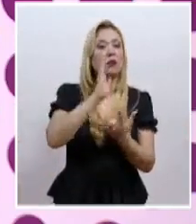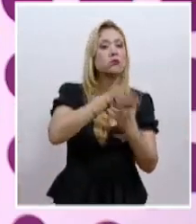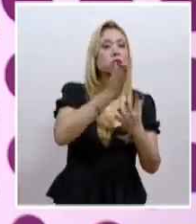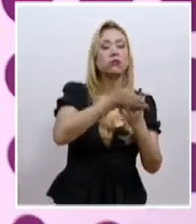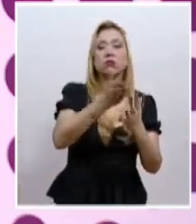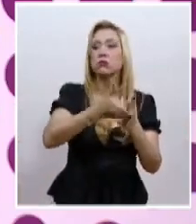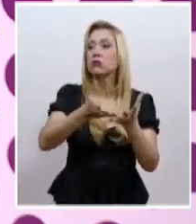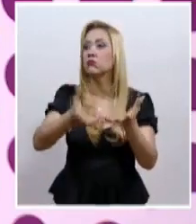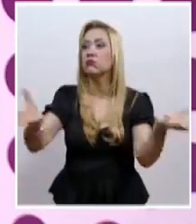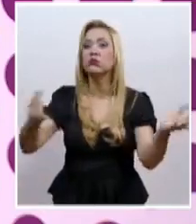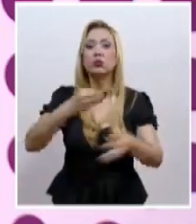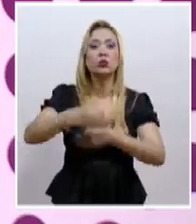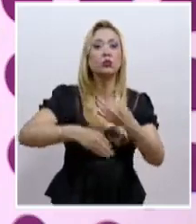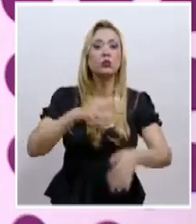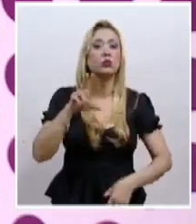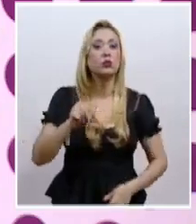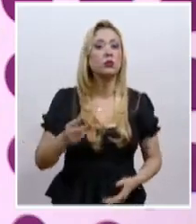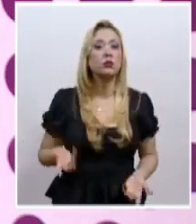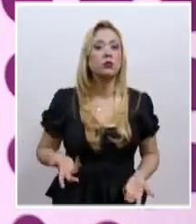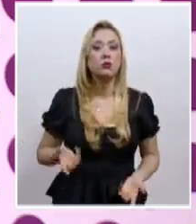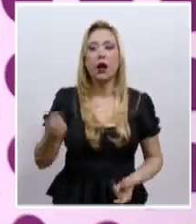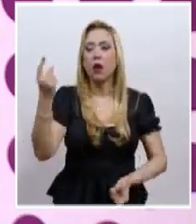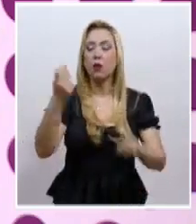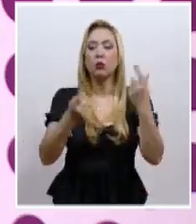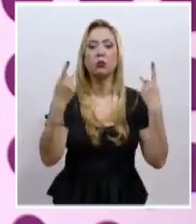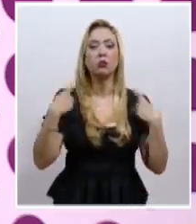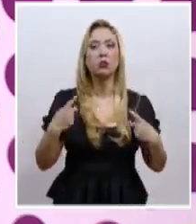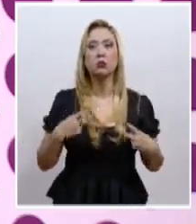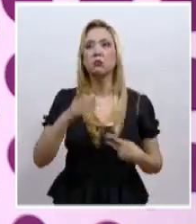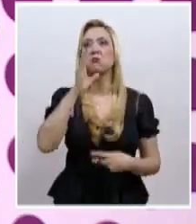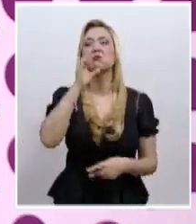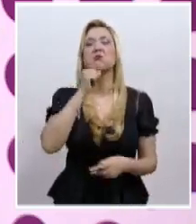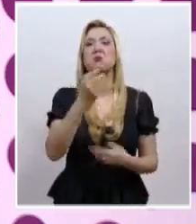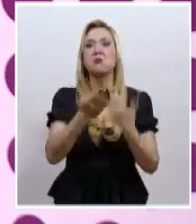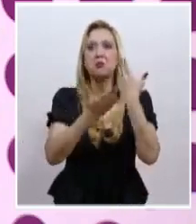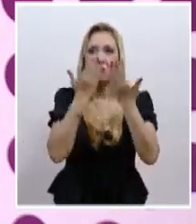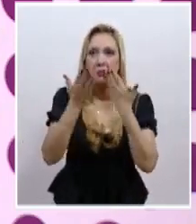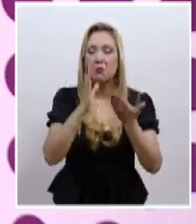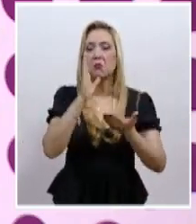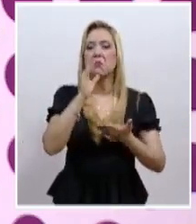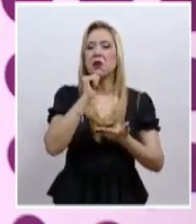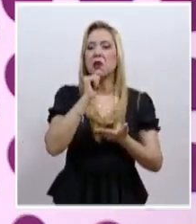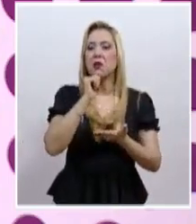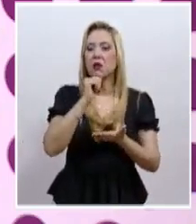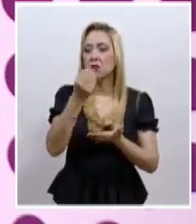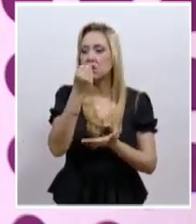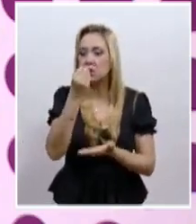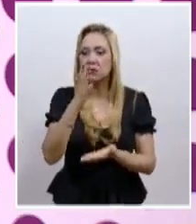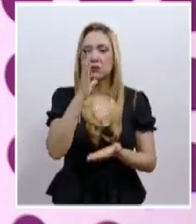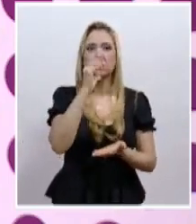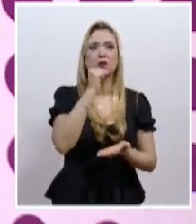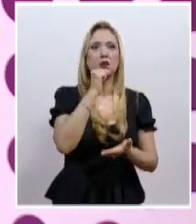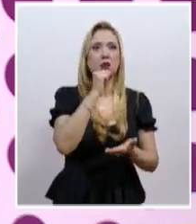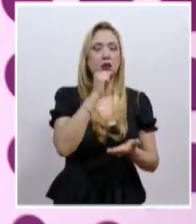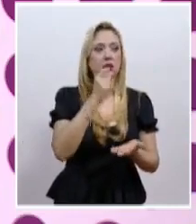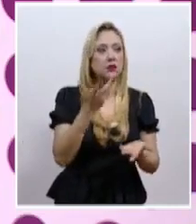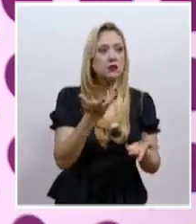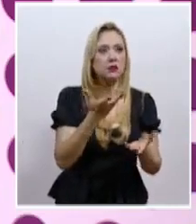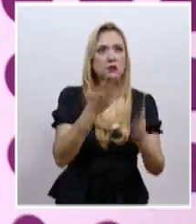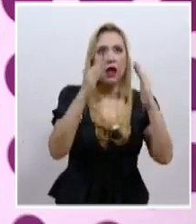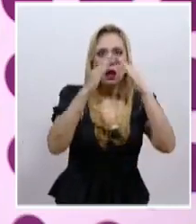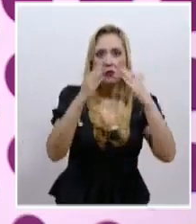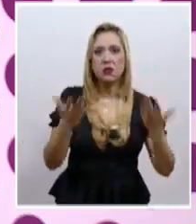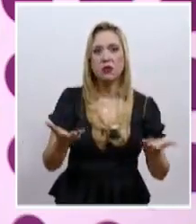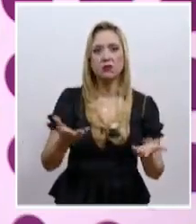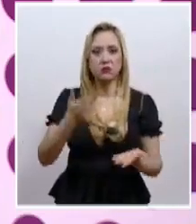va a haber personas que no tienen acceso a ciertas oportunidades y por lo tanto se van a violar sus derechos humanos. Pero en general